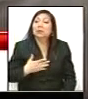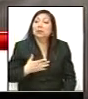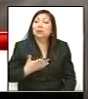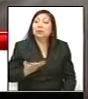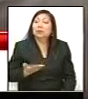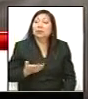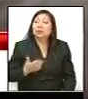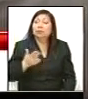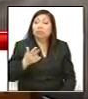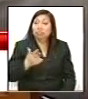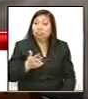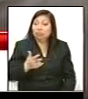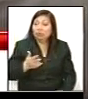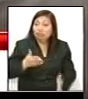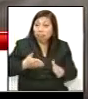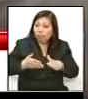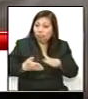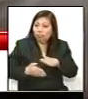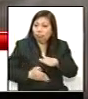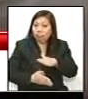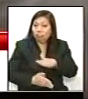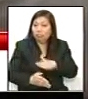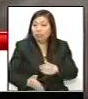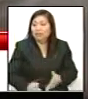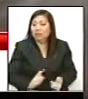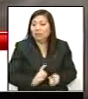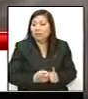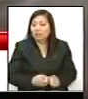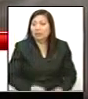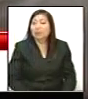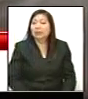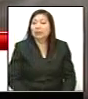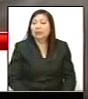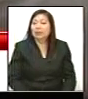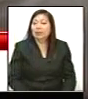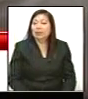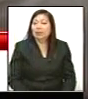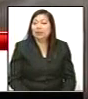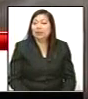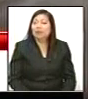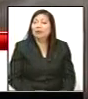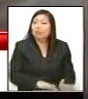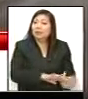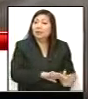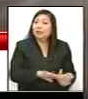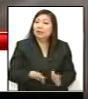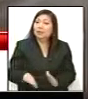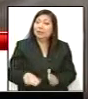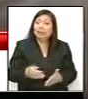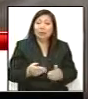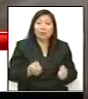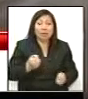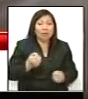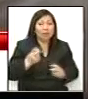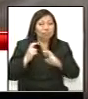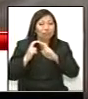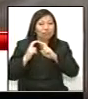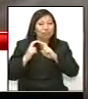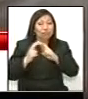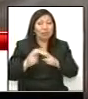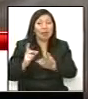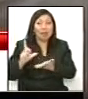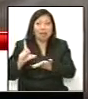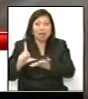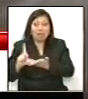el metro que vendría por ahí después, pero lógicamente se cambiaron los planos y se eliminaron la línea de tranvía que iba de Lima